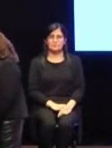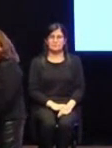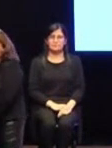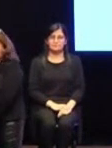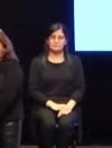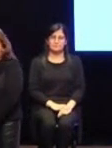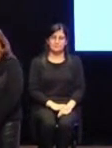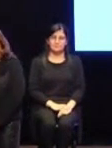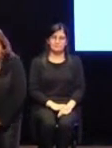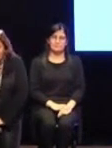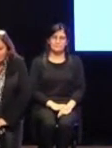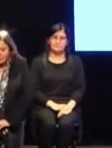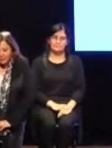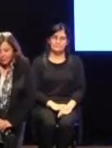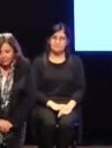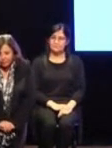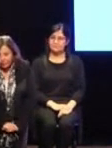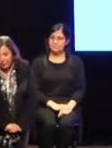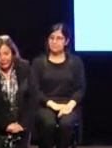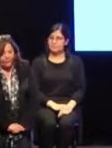Por allá.